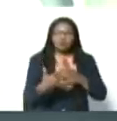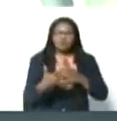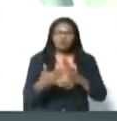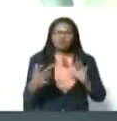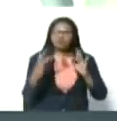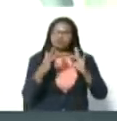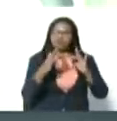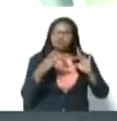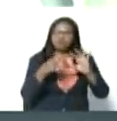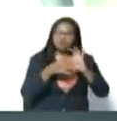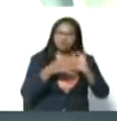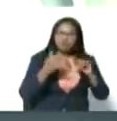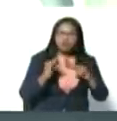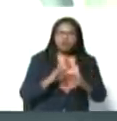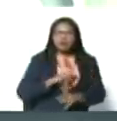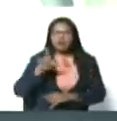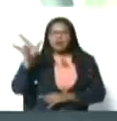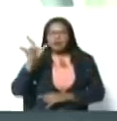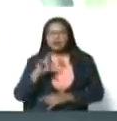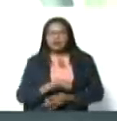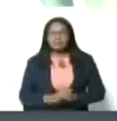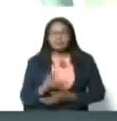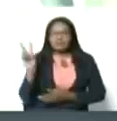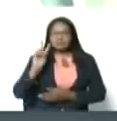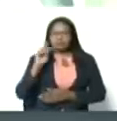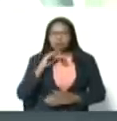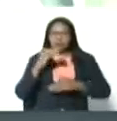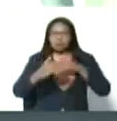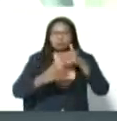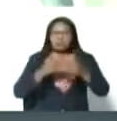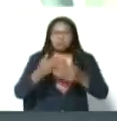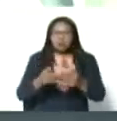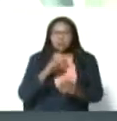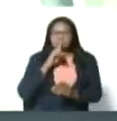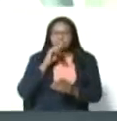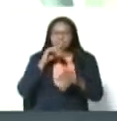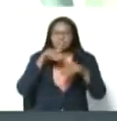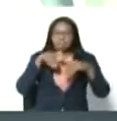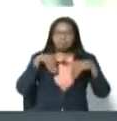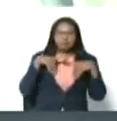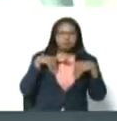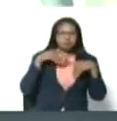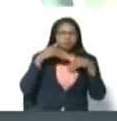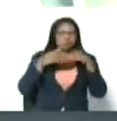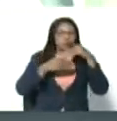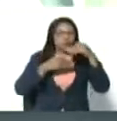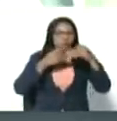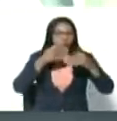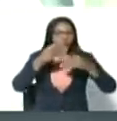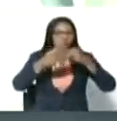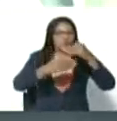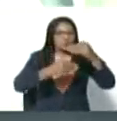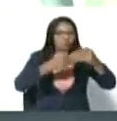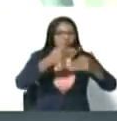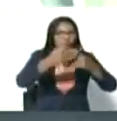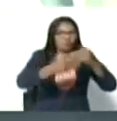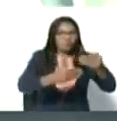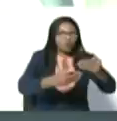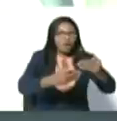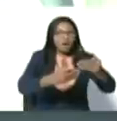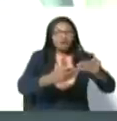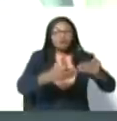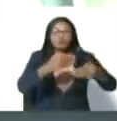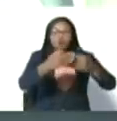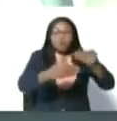conexión aérea que Venezuela está llevando adelante calladito, poquito a poquito. Vamos